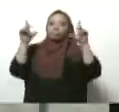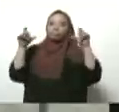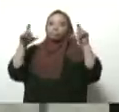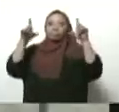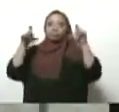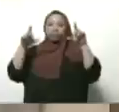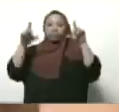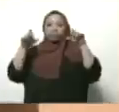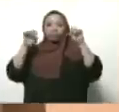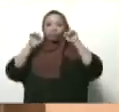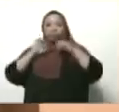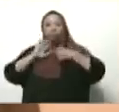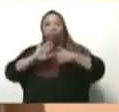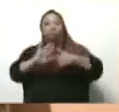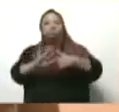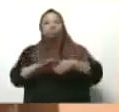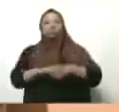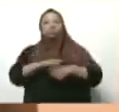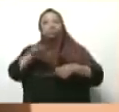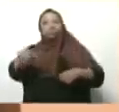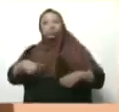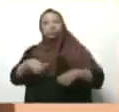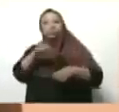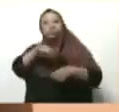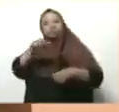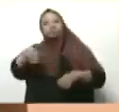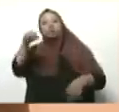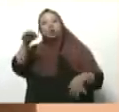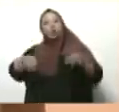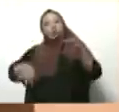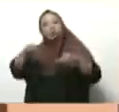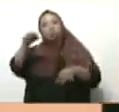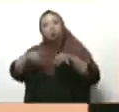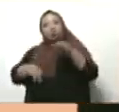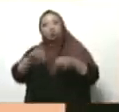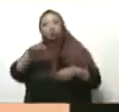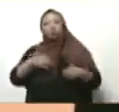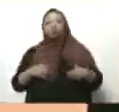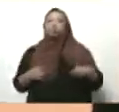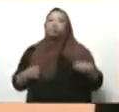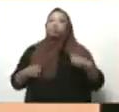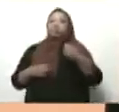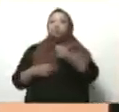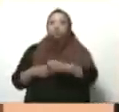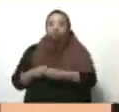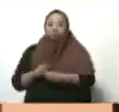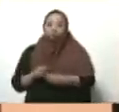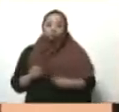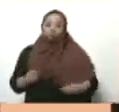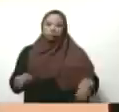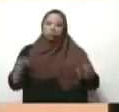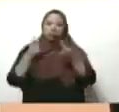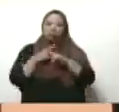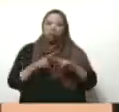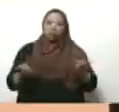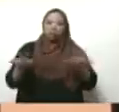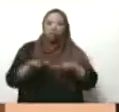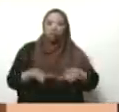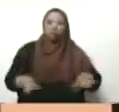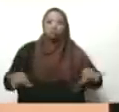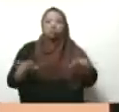donde nuestros abogados y fiscales también en diversas sedes